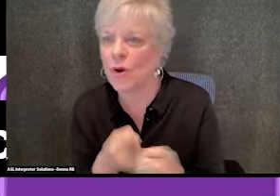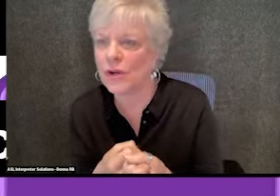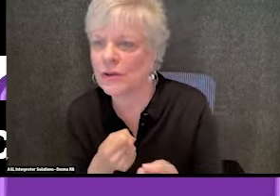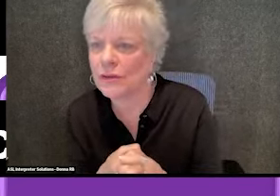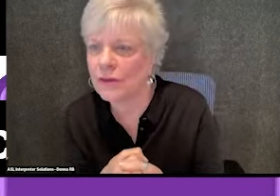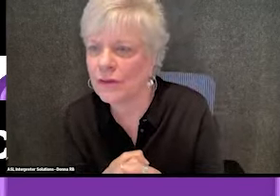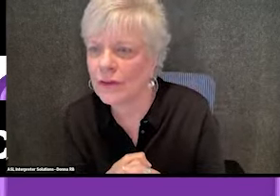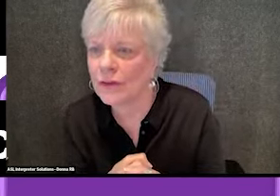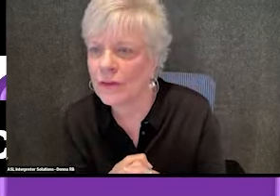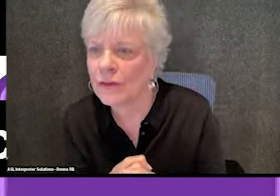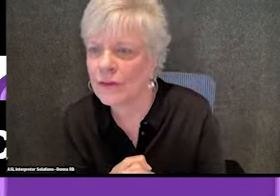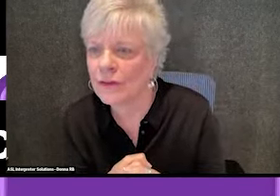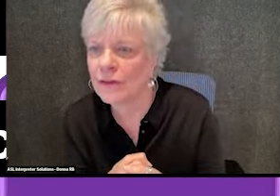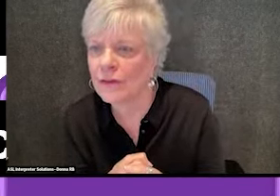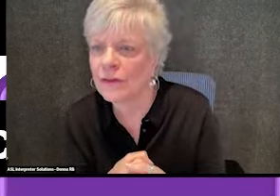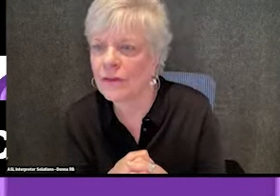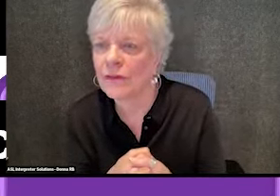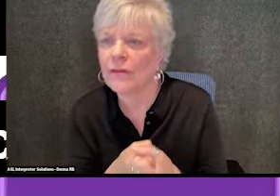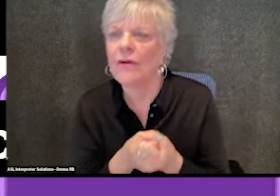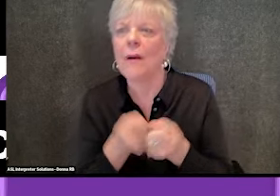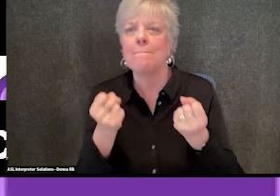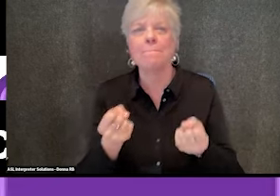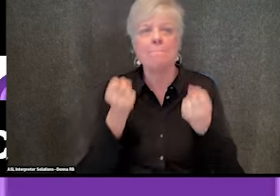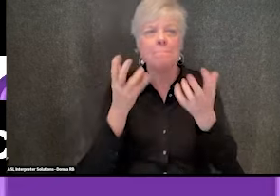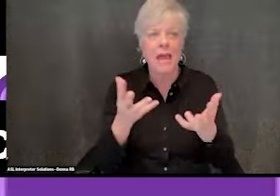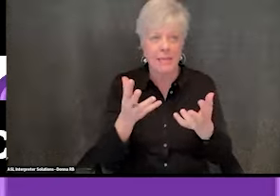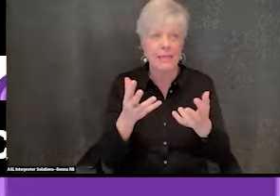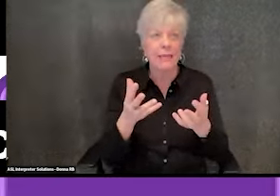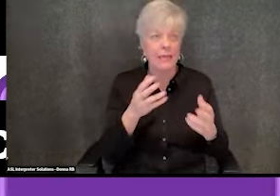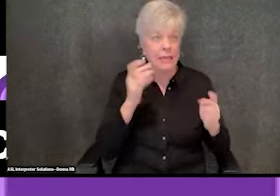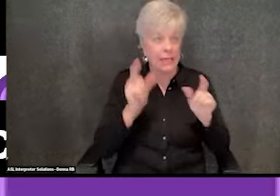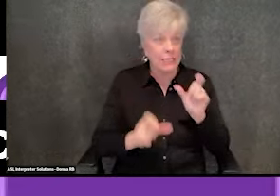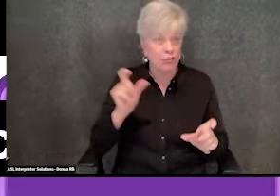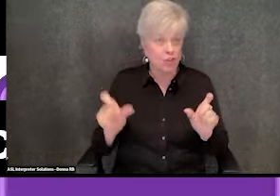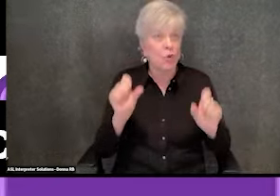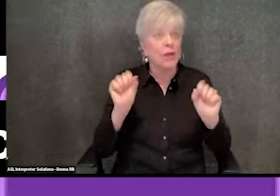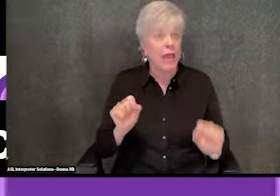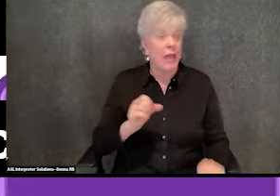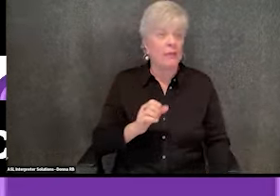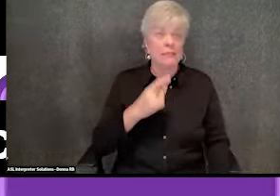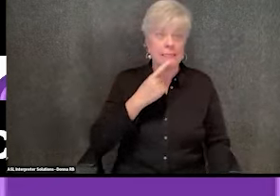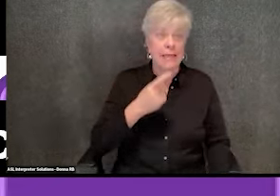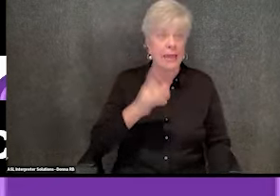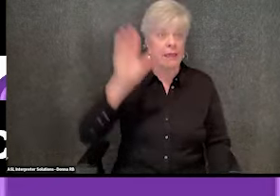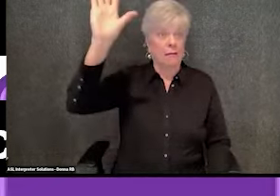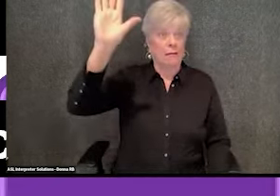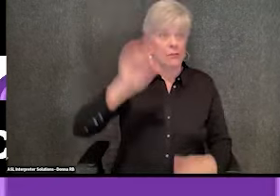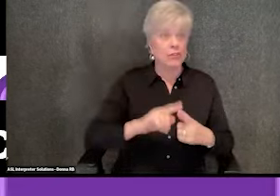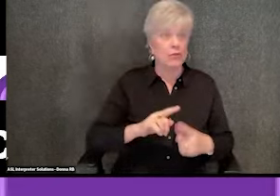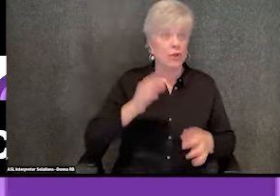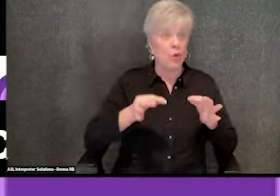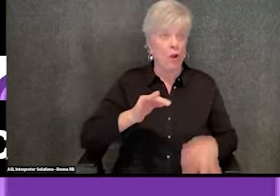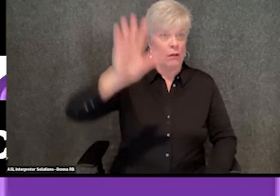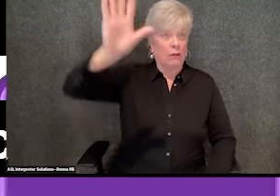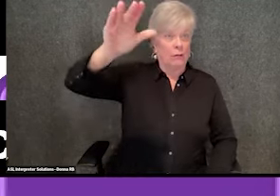A veces es el manejo de dinero, es algo difícil y necesitan ayuda con eso. Cualquier individuo puede